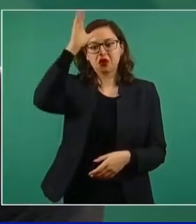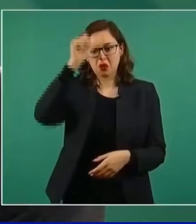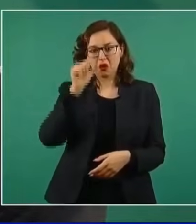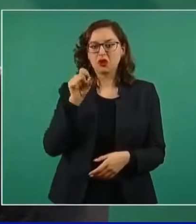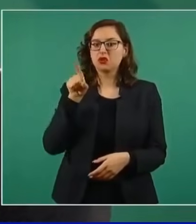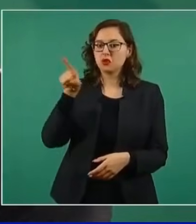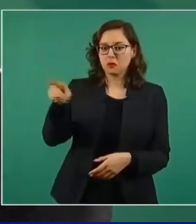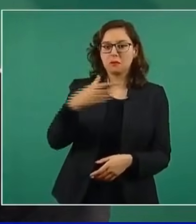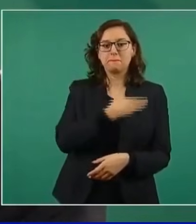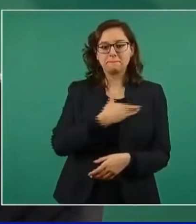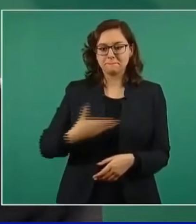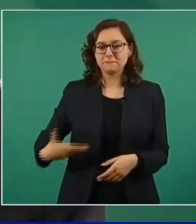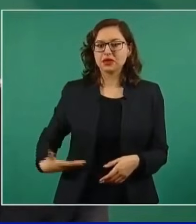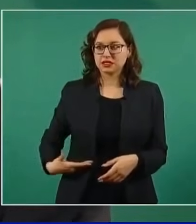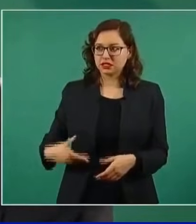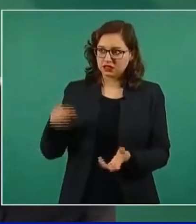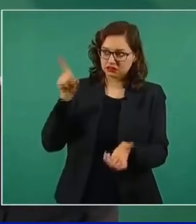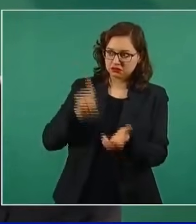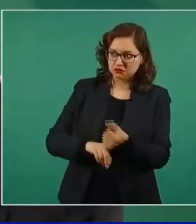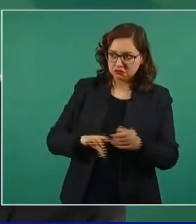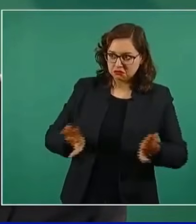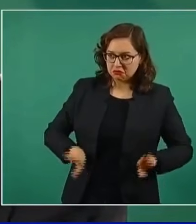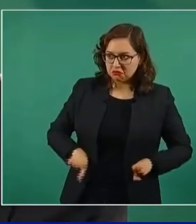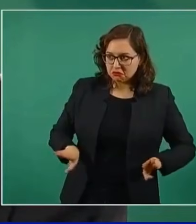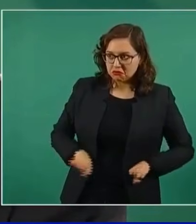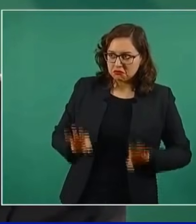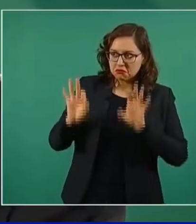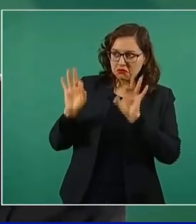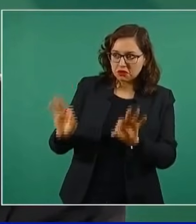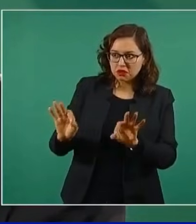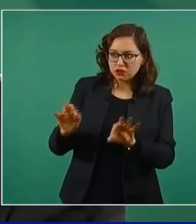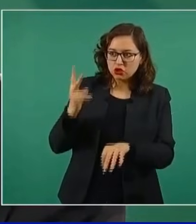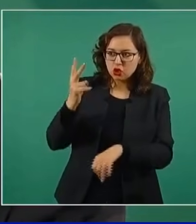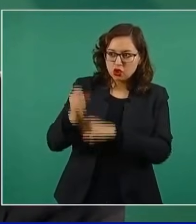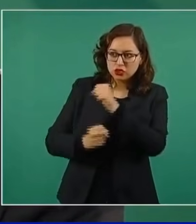años del actual presidente de la Corte,